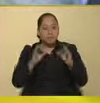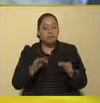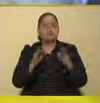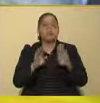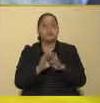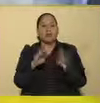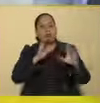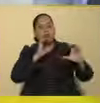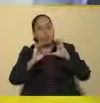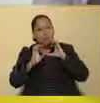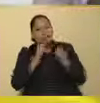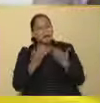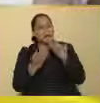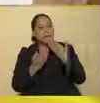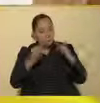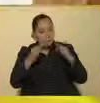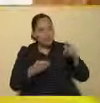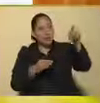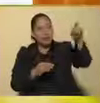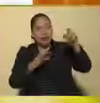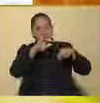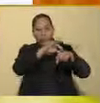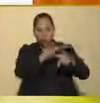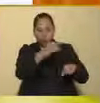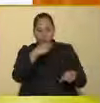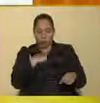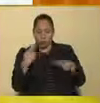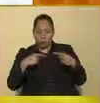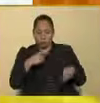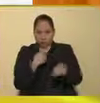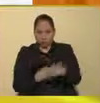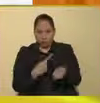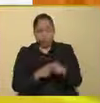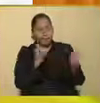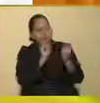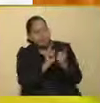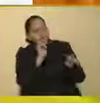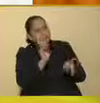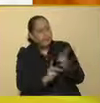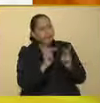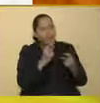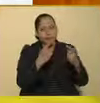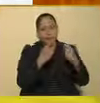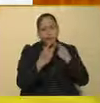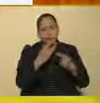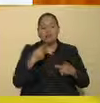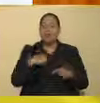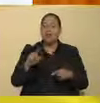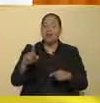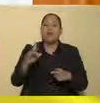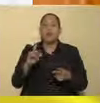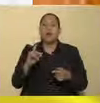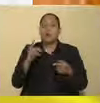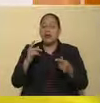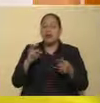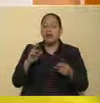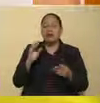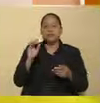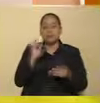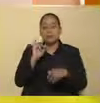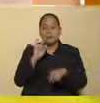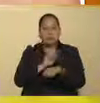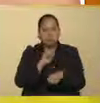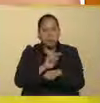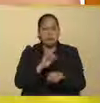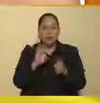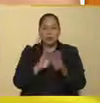muy buena comunicación entre el médico y el paciente. Dedicarle todo el tiempo, que no sea un paciente más, que estemos maquilando la